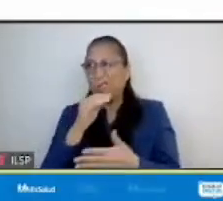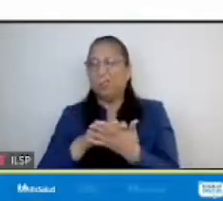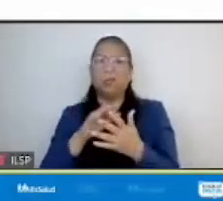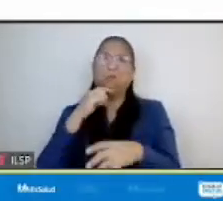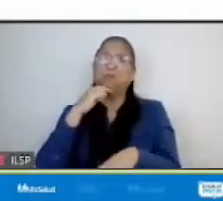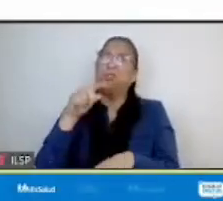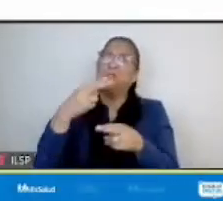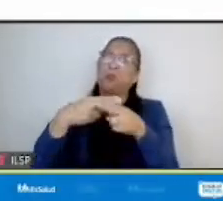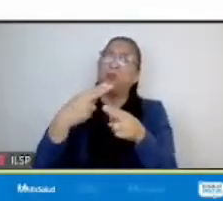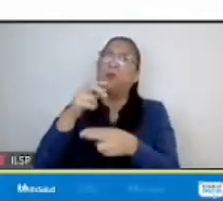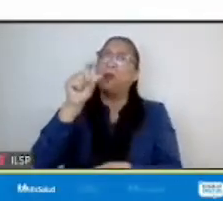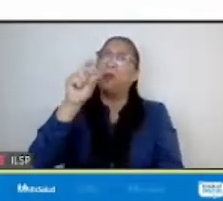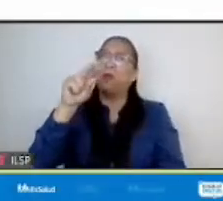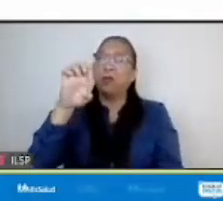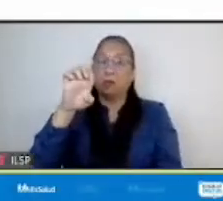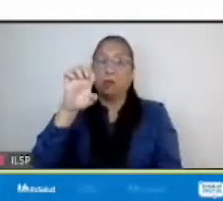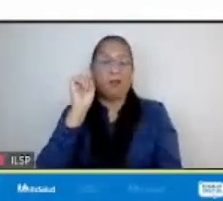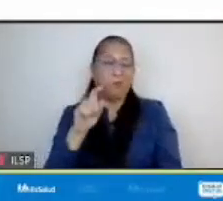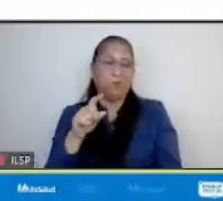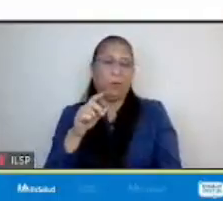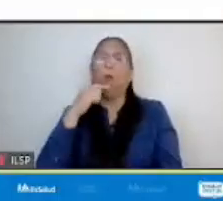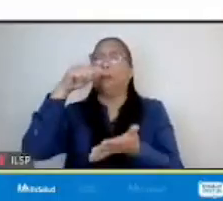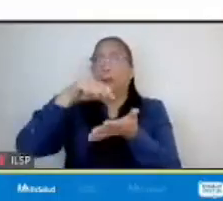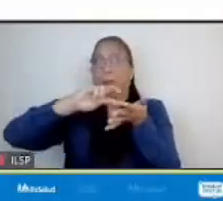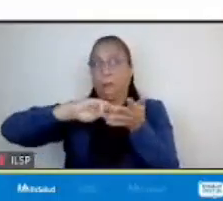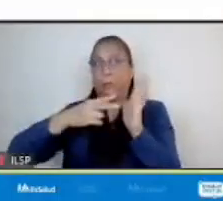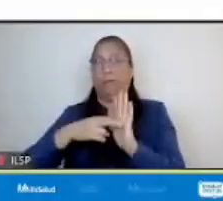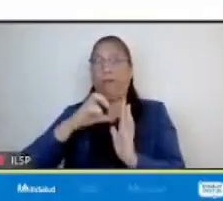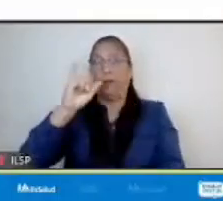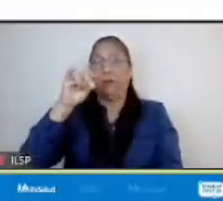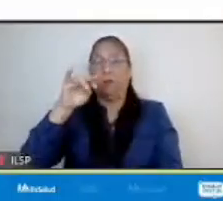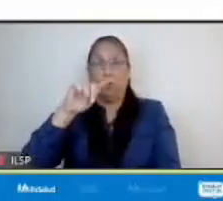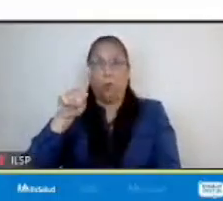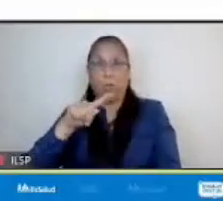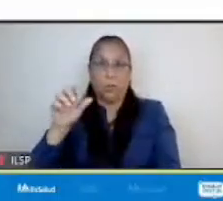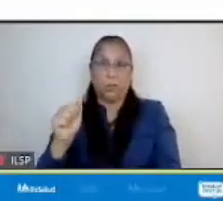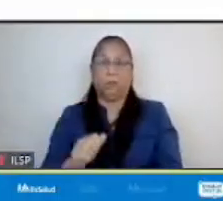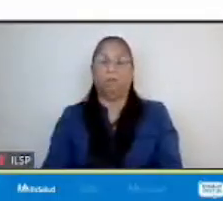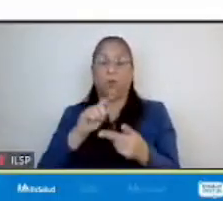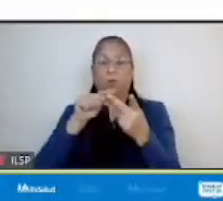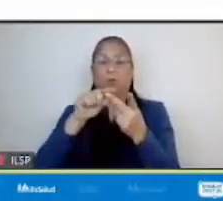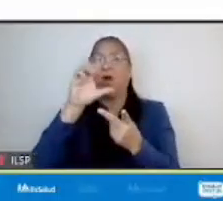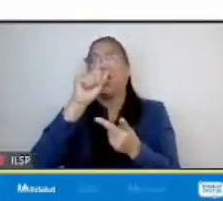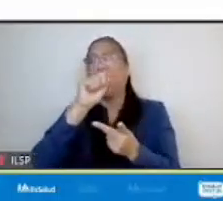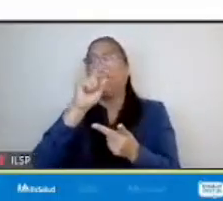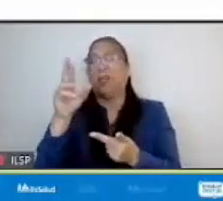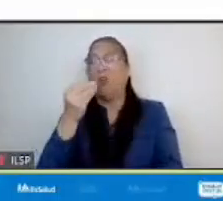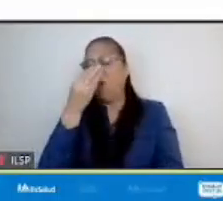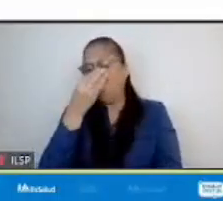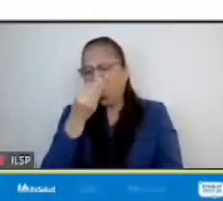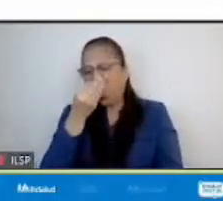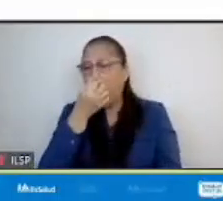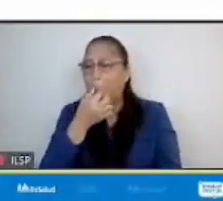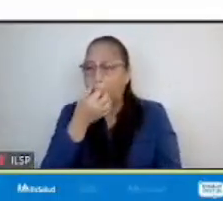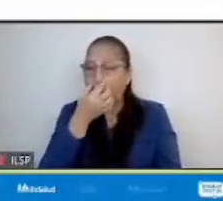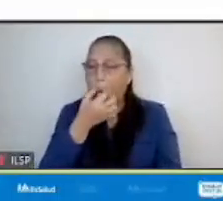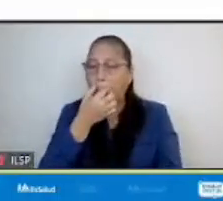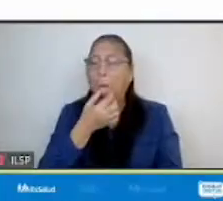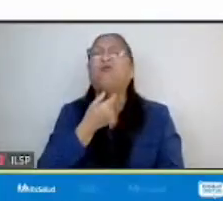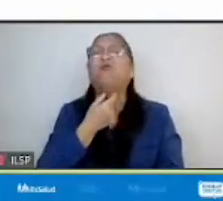dicho. Gripe es influenza y catarro es el resfriado común. Cuando tienes mocos, garganta, etc. Pero bueno,